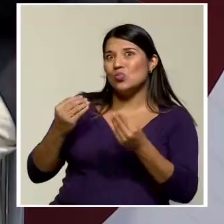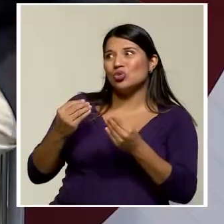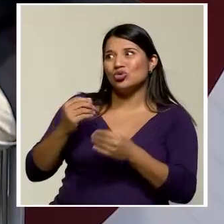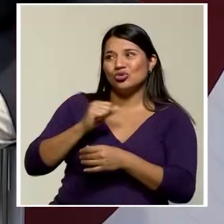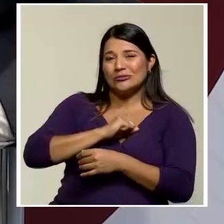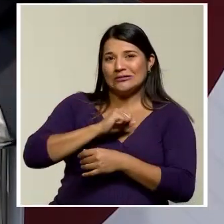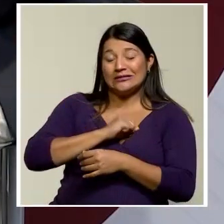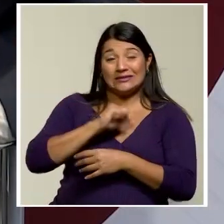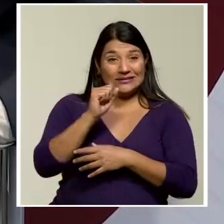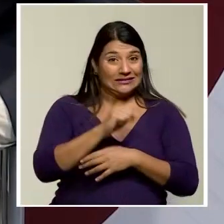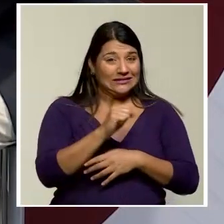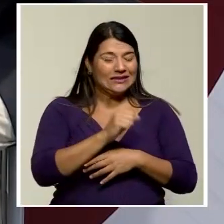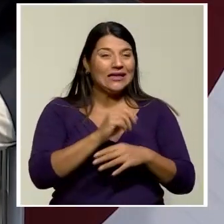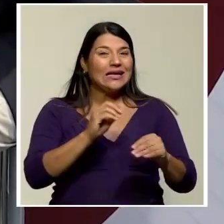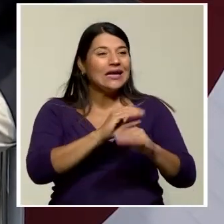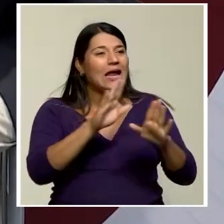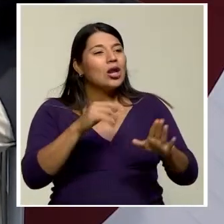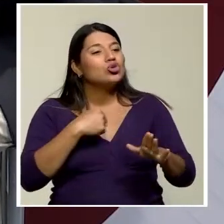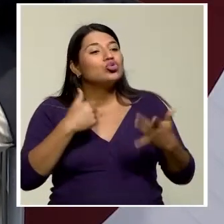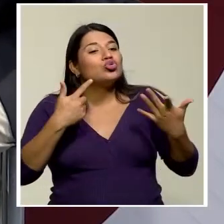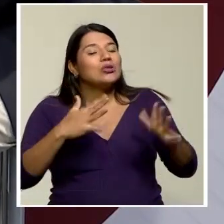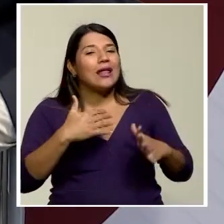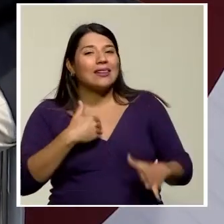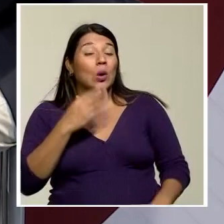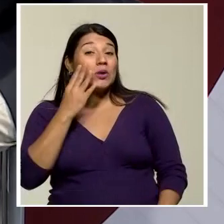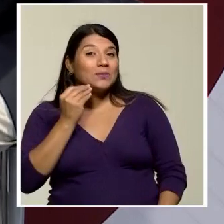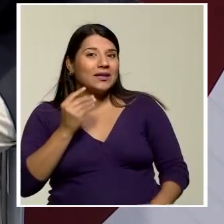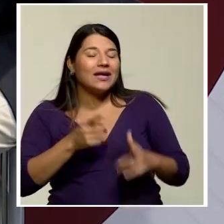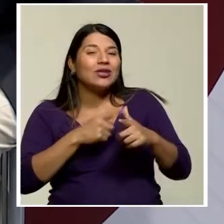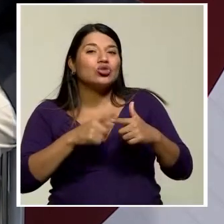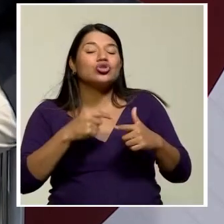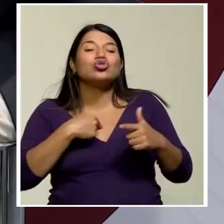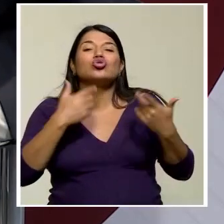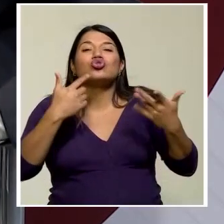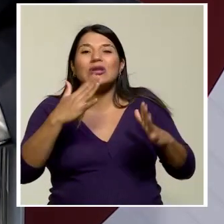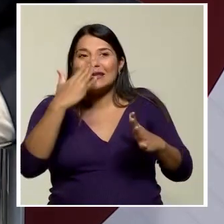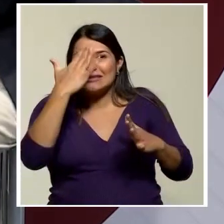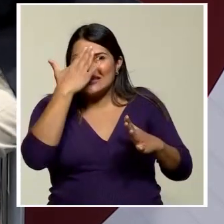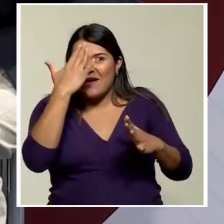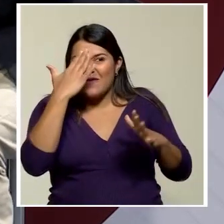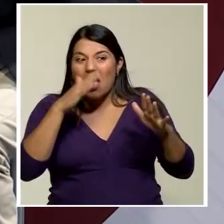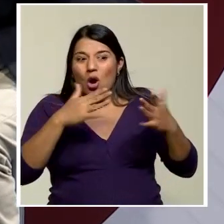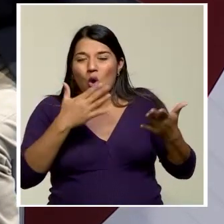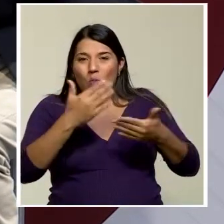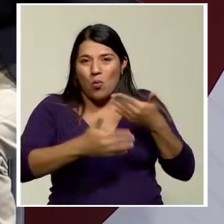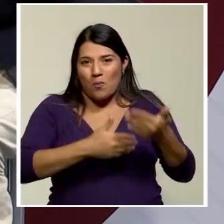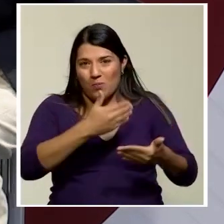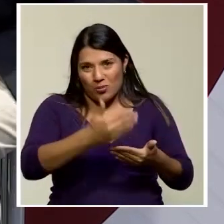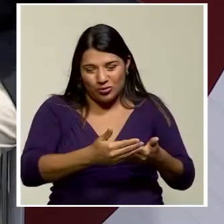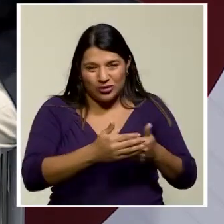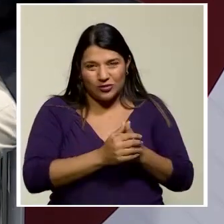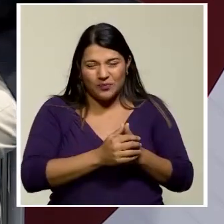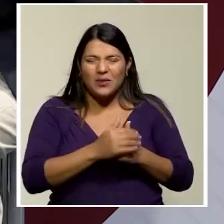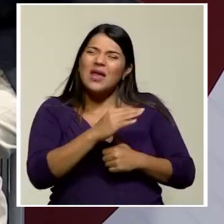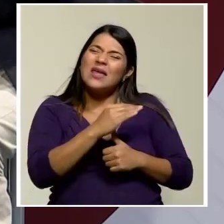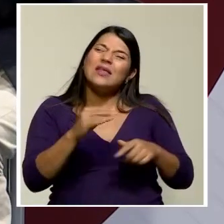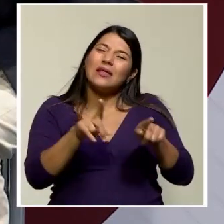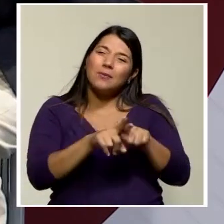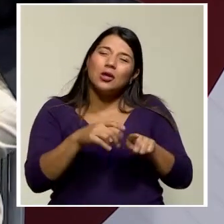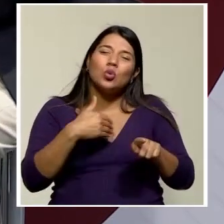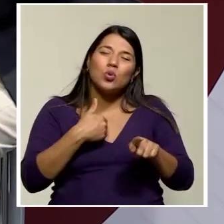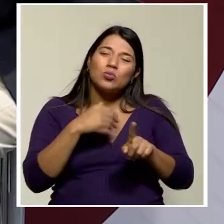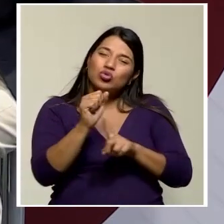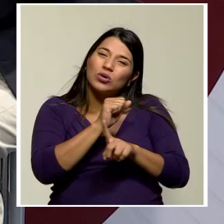Claro, porque ya tengo esa experiencia y entonces sabía a lo que me enfrentaba. Además, hemos pasado una situación